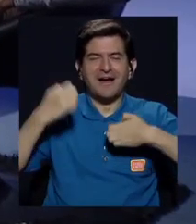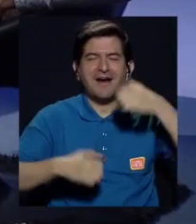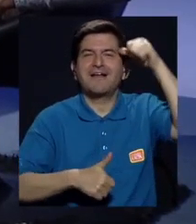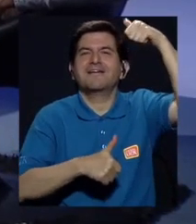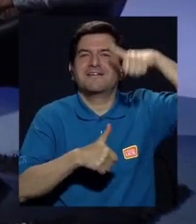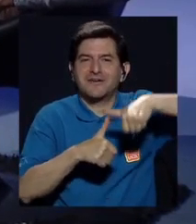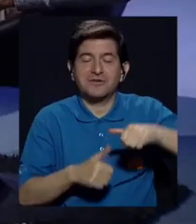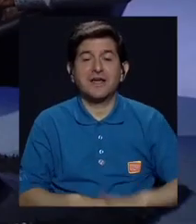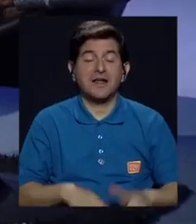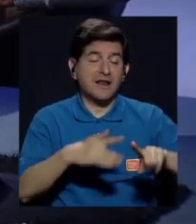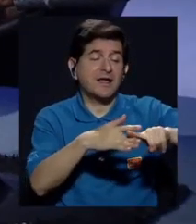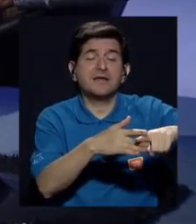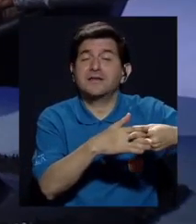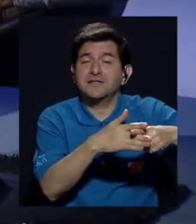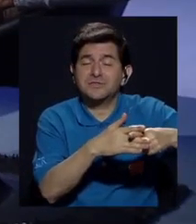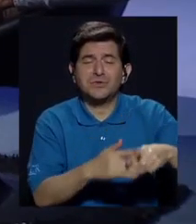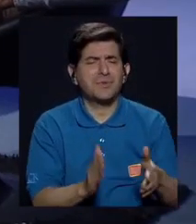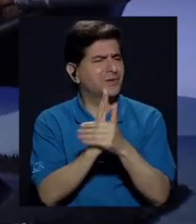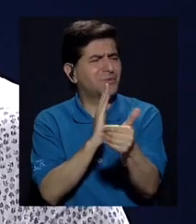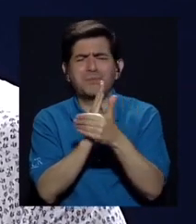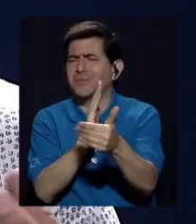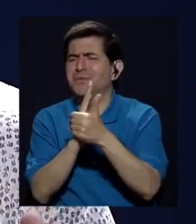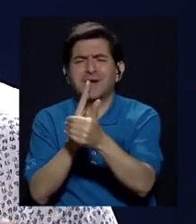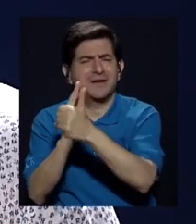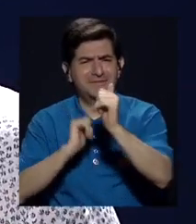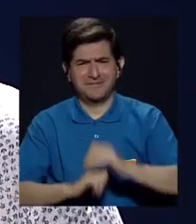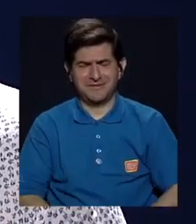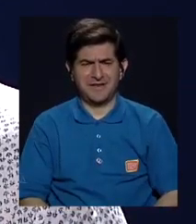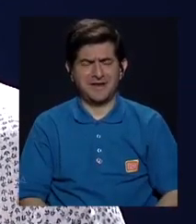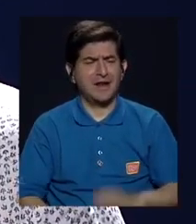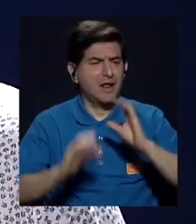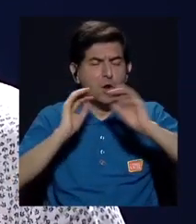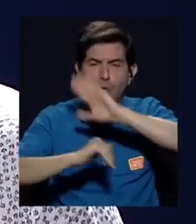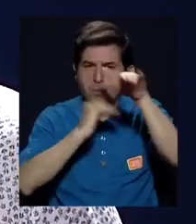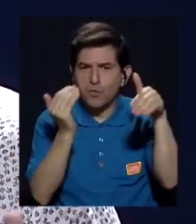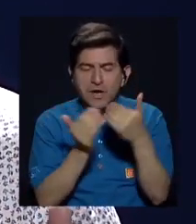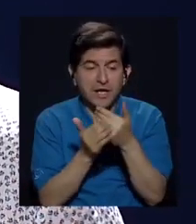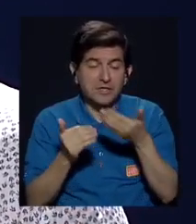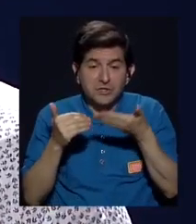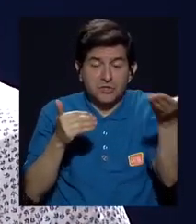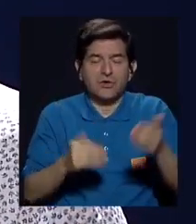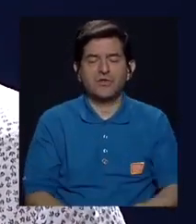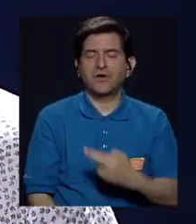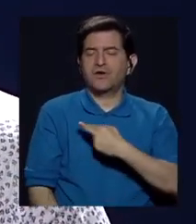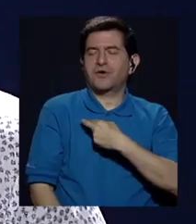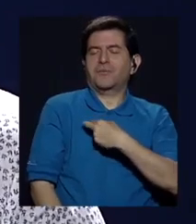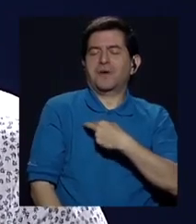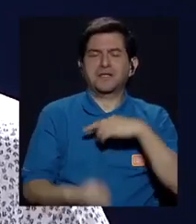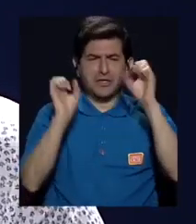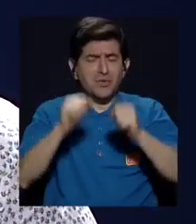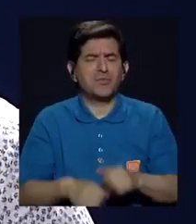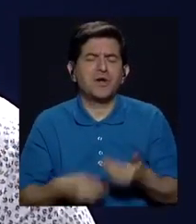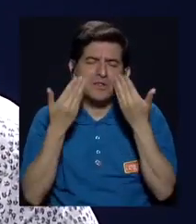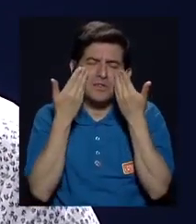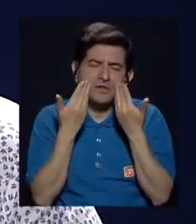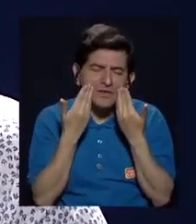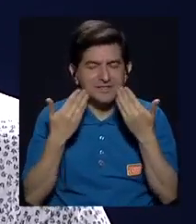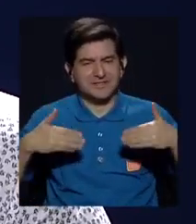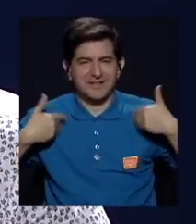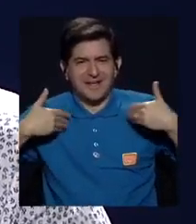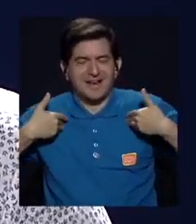refería a... Es que es un instrumento realmente versátil, porque transmite todas estas cosas. Es romántico, puede ser triste, puede ser